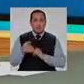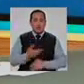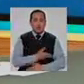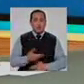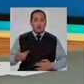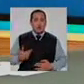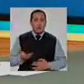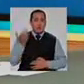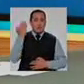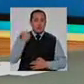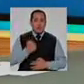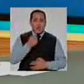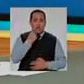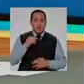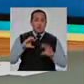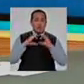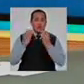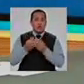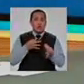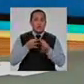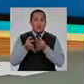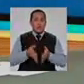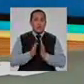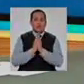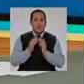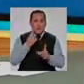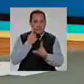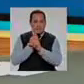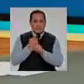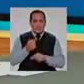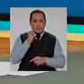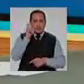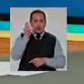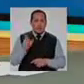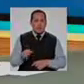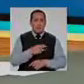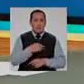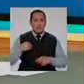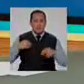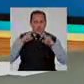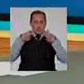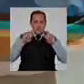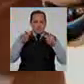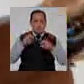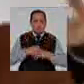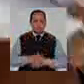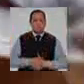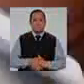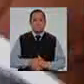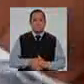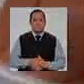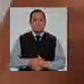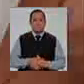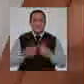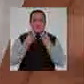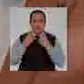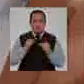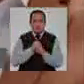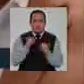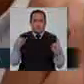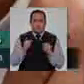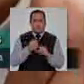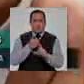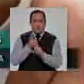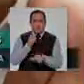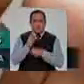pasado. El congresista Julio Gagó dijo que pedirán la presencia de Figalo ante la comisión investigadora. Fue una sorpresa para propios